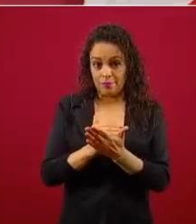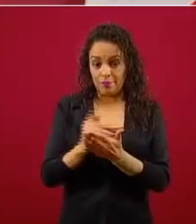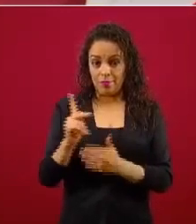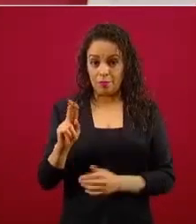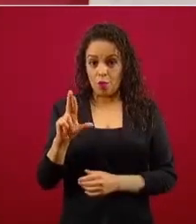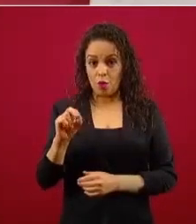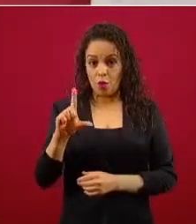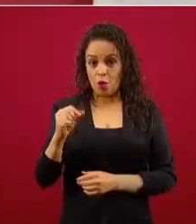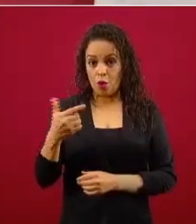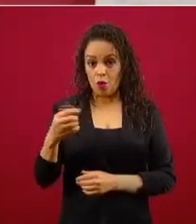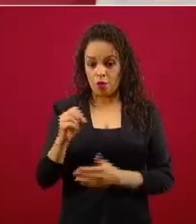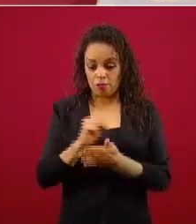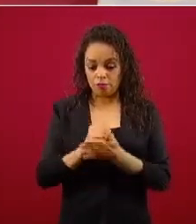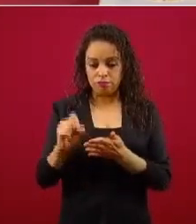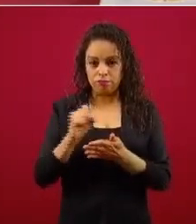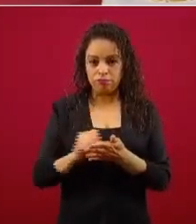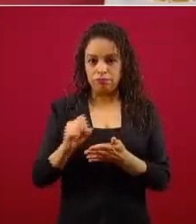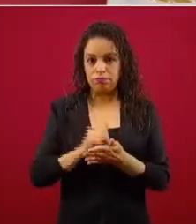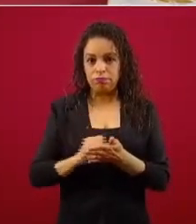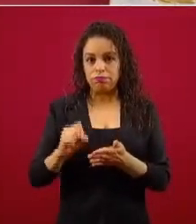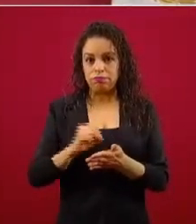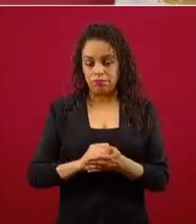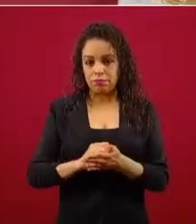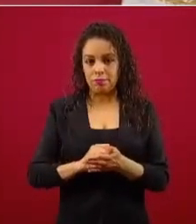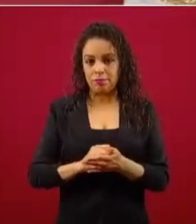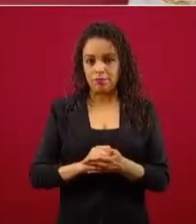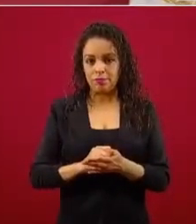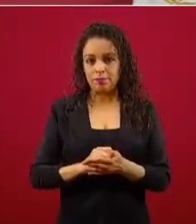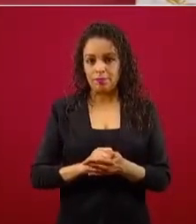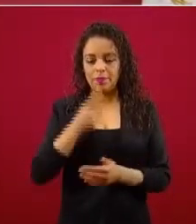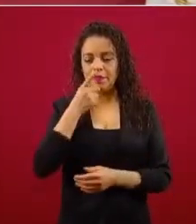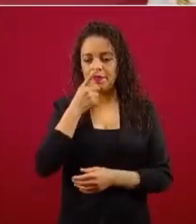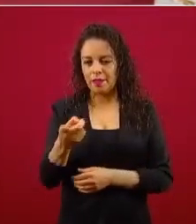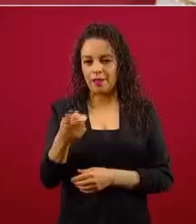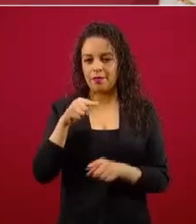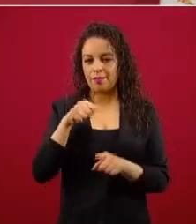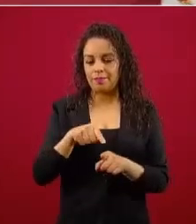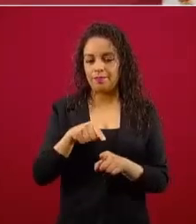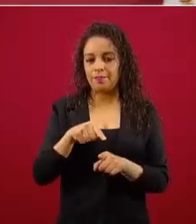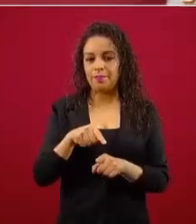porque decía Neruda, el hombre más inteligente